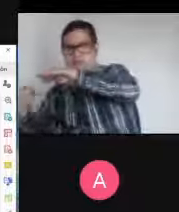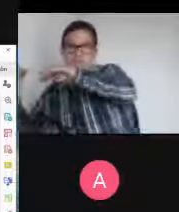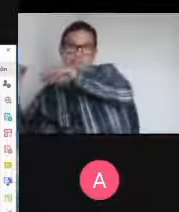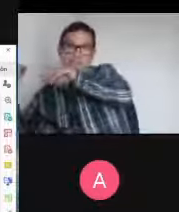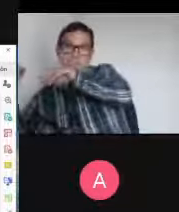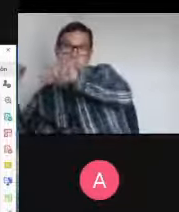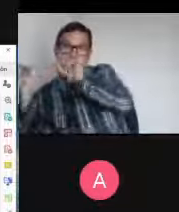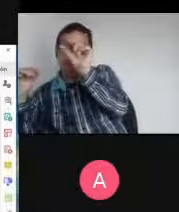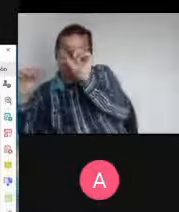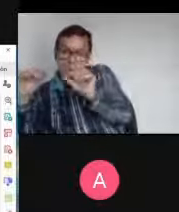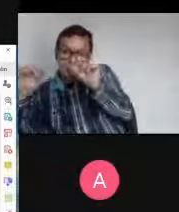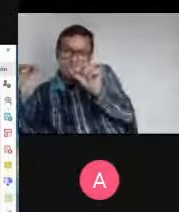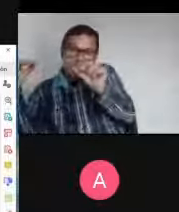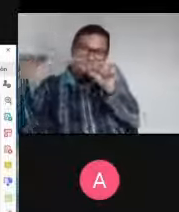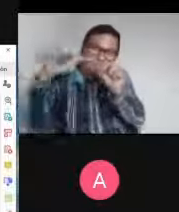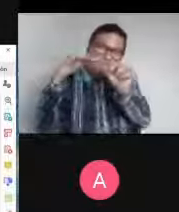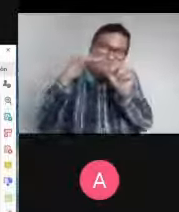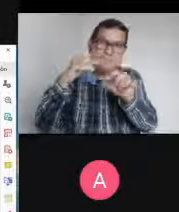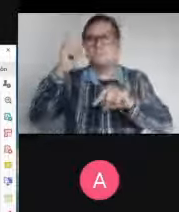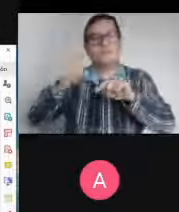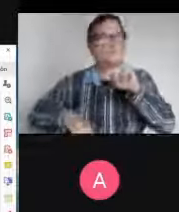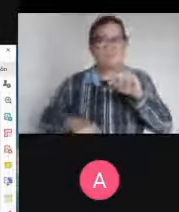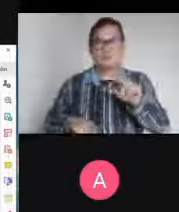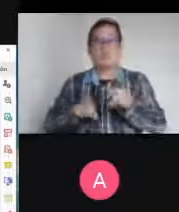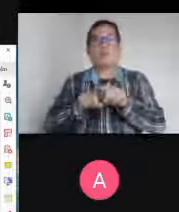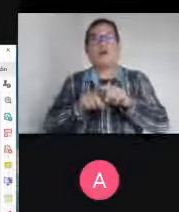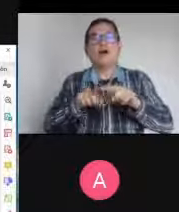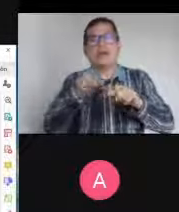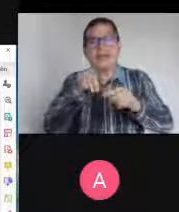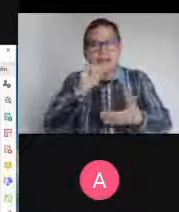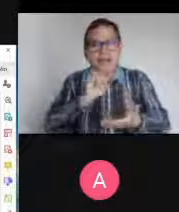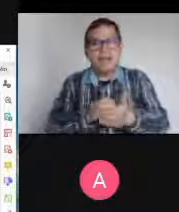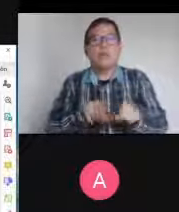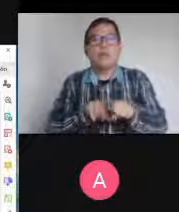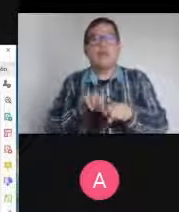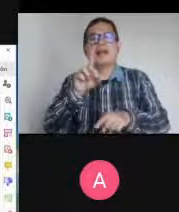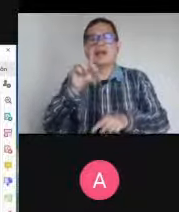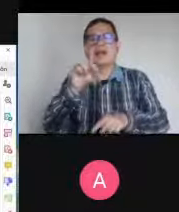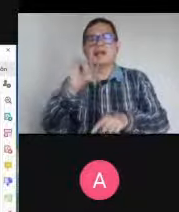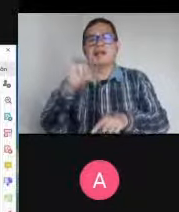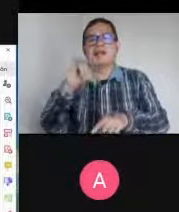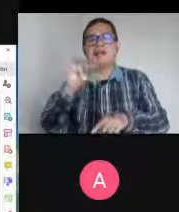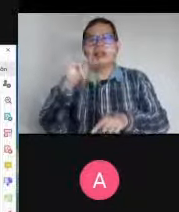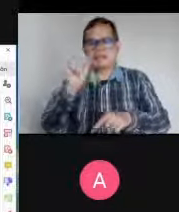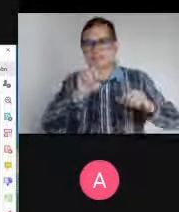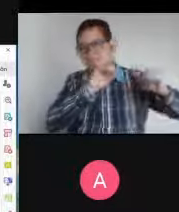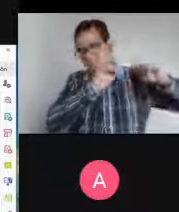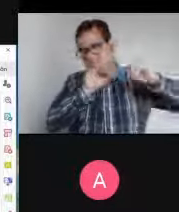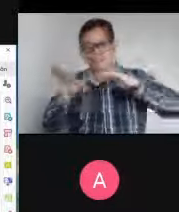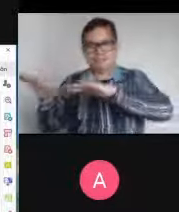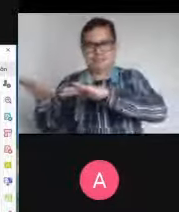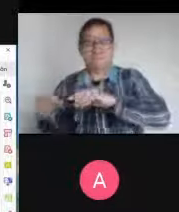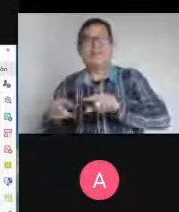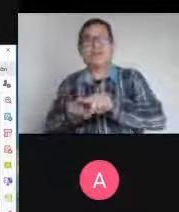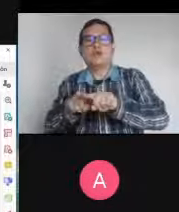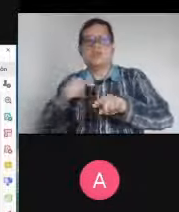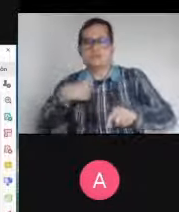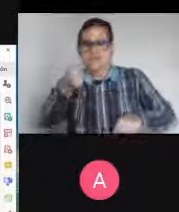Entonces, en este caso, ahí estaría polarizado de forma directa. Si la corriente pues viene del lado izquierdo, ¿no? Si yo lo